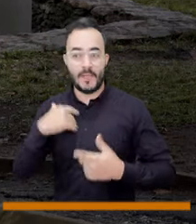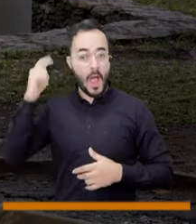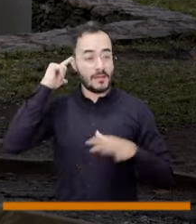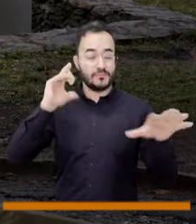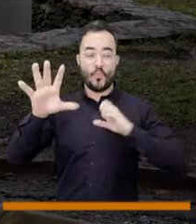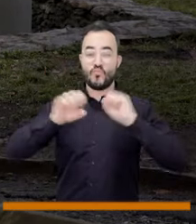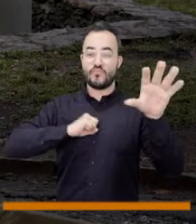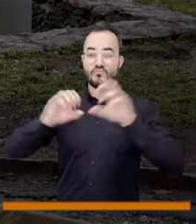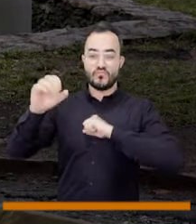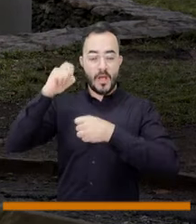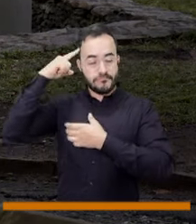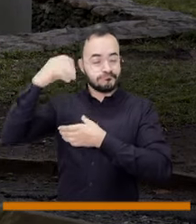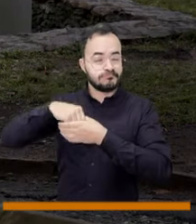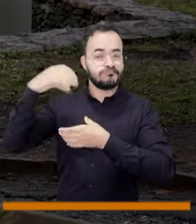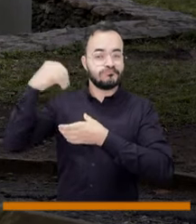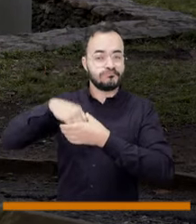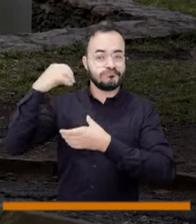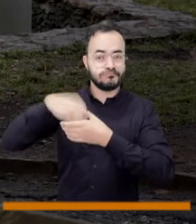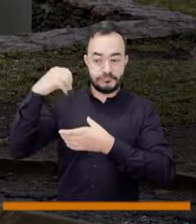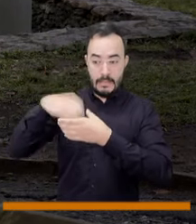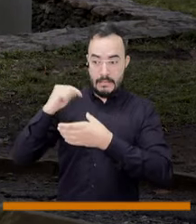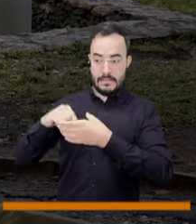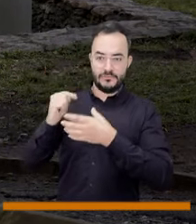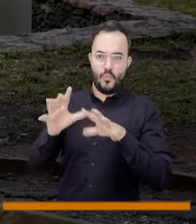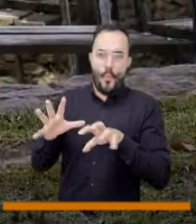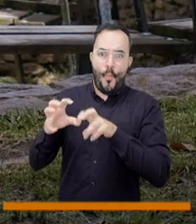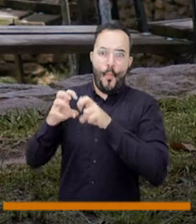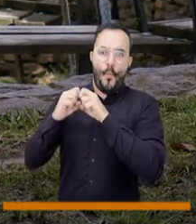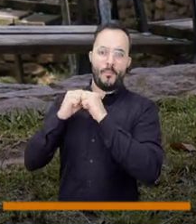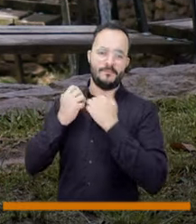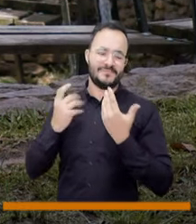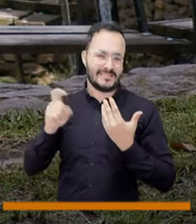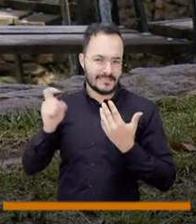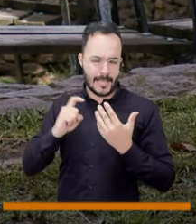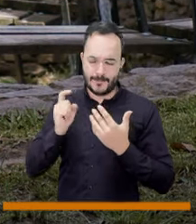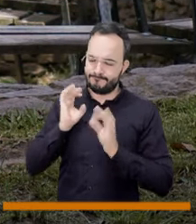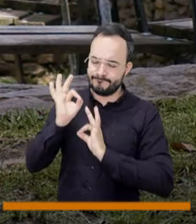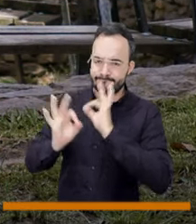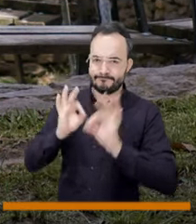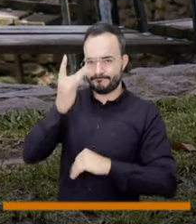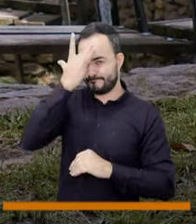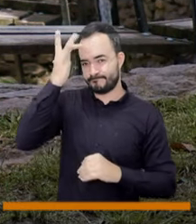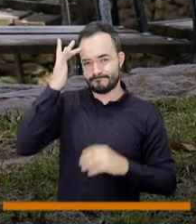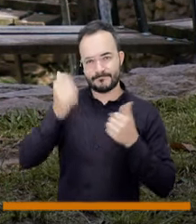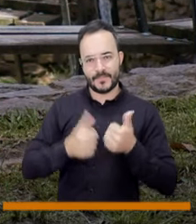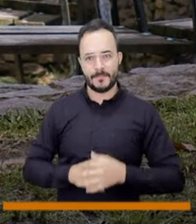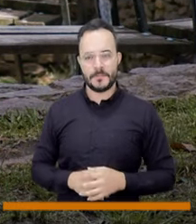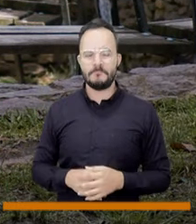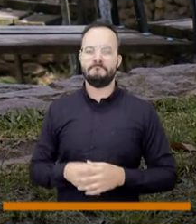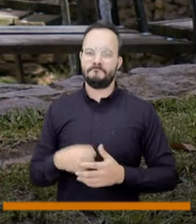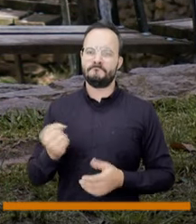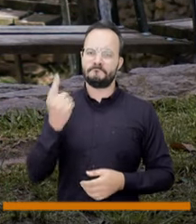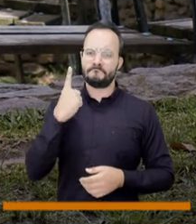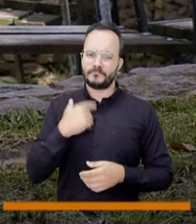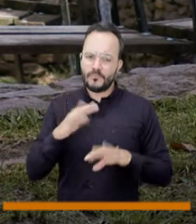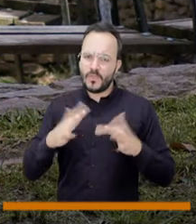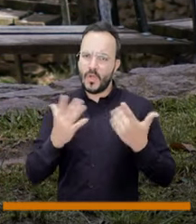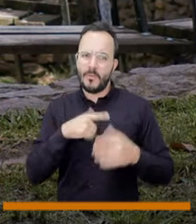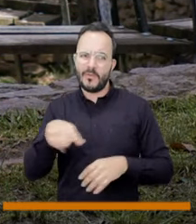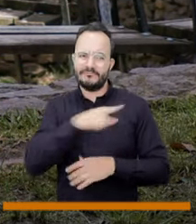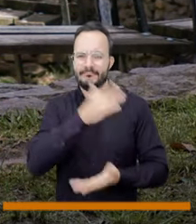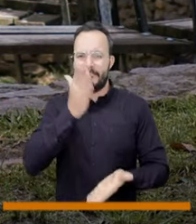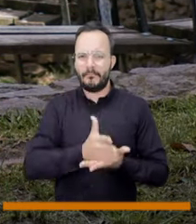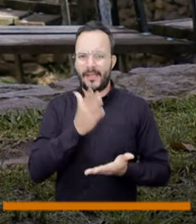que construir una buena salud. Doctor, ¿qué debemos evitar como para prevenir esos episodios críticos de